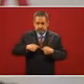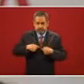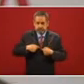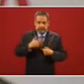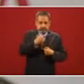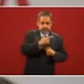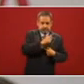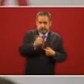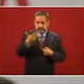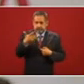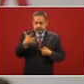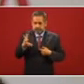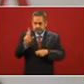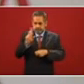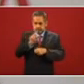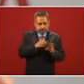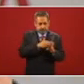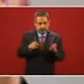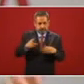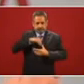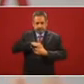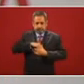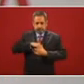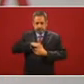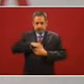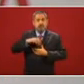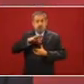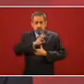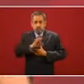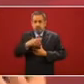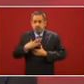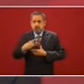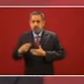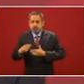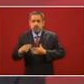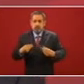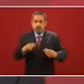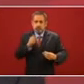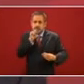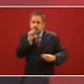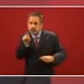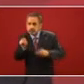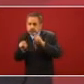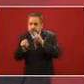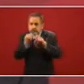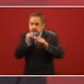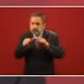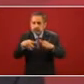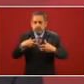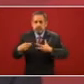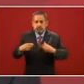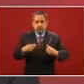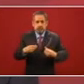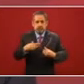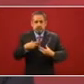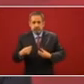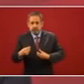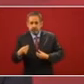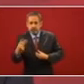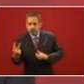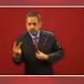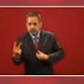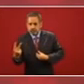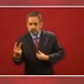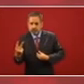7 a 10 días, es contagioso y puede contagiar en promedio a 2 o hasta 3